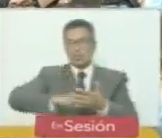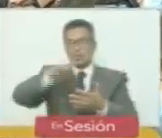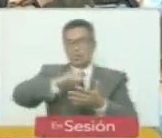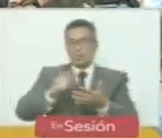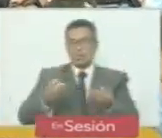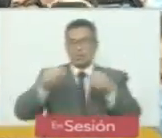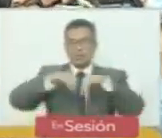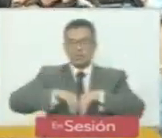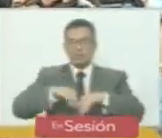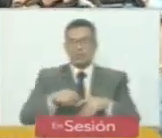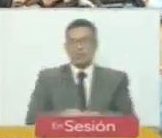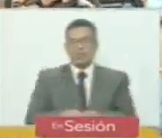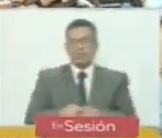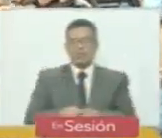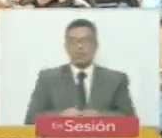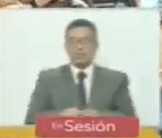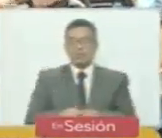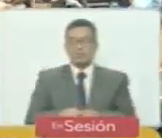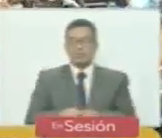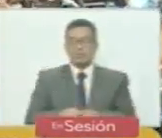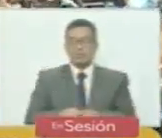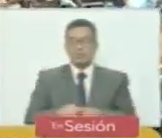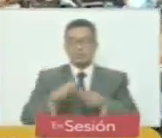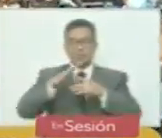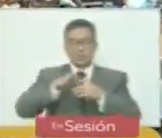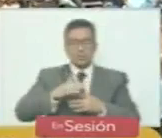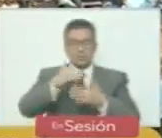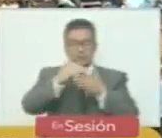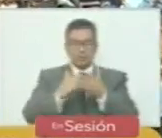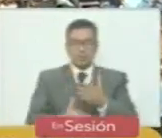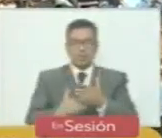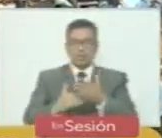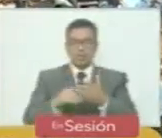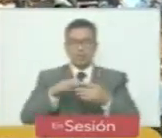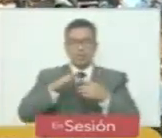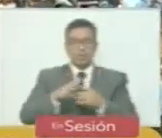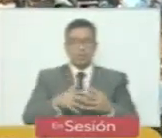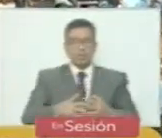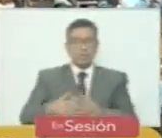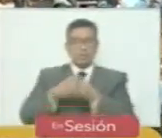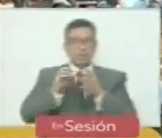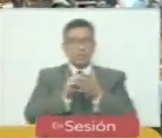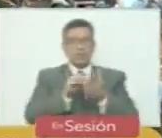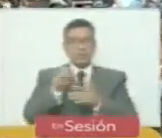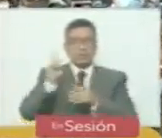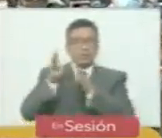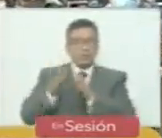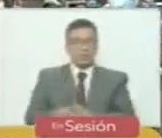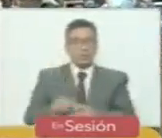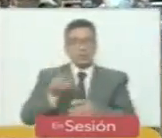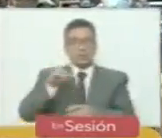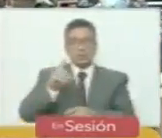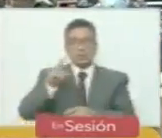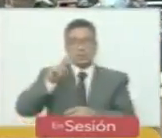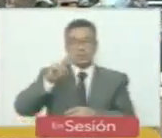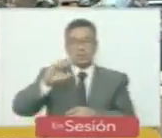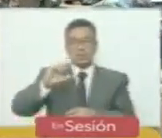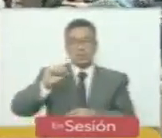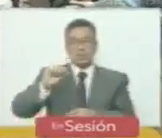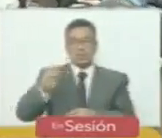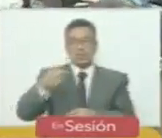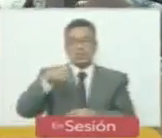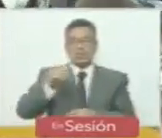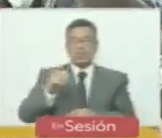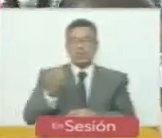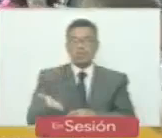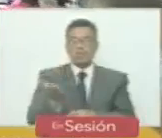acuerdo bajo el cual bajó la presión del país norteamericano y la invocación venezolana de la doctrina Drago. Creo que es